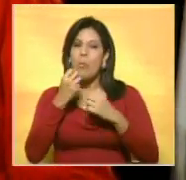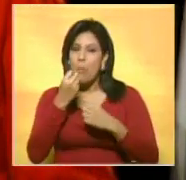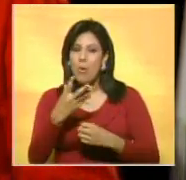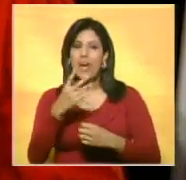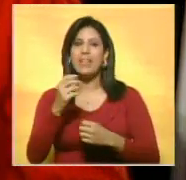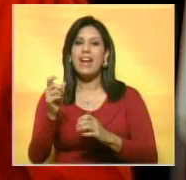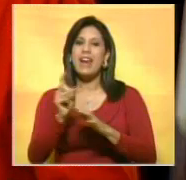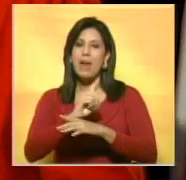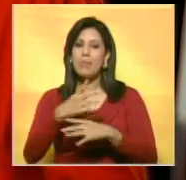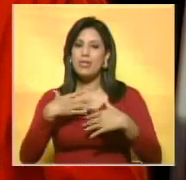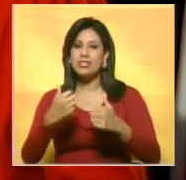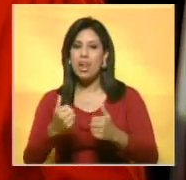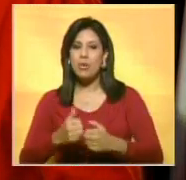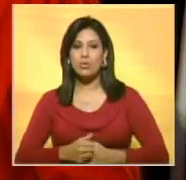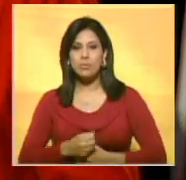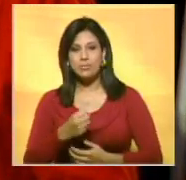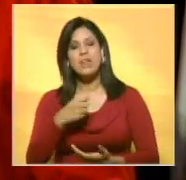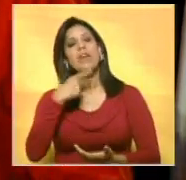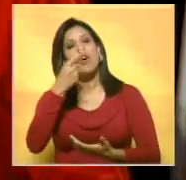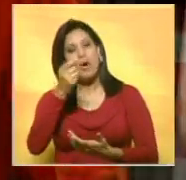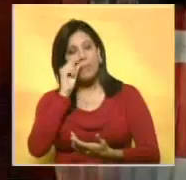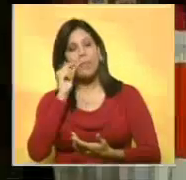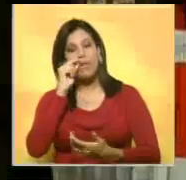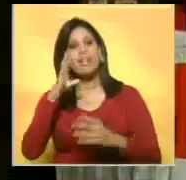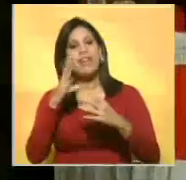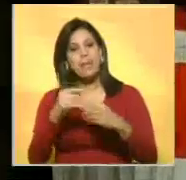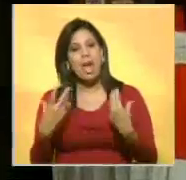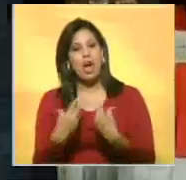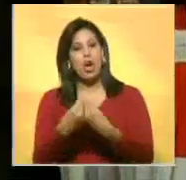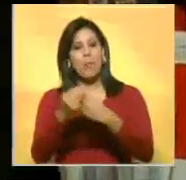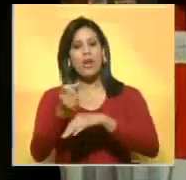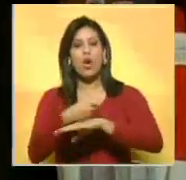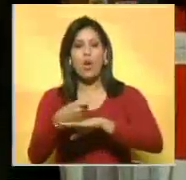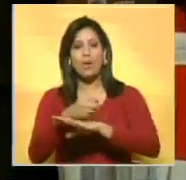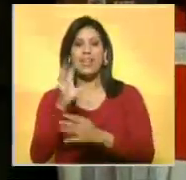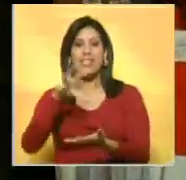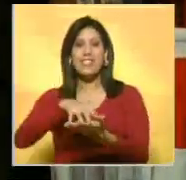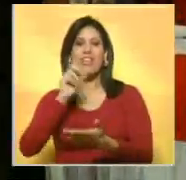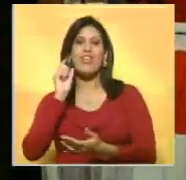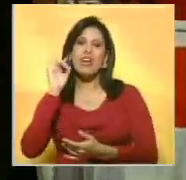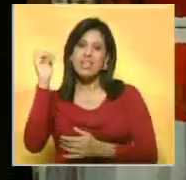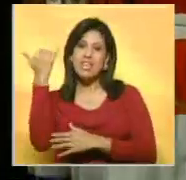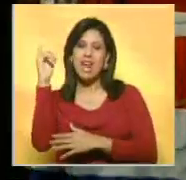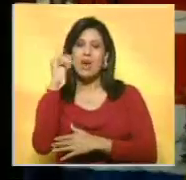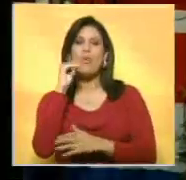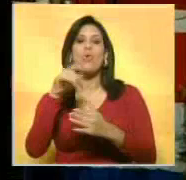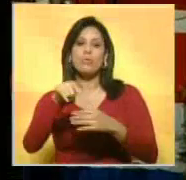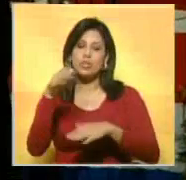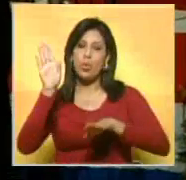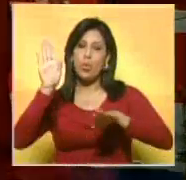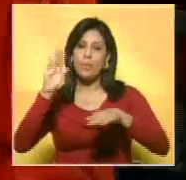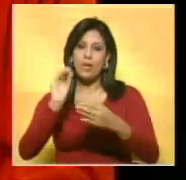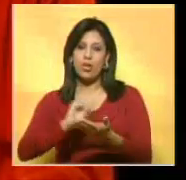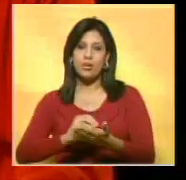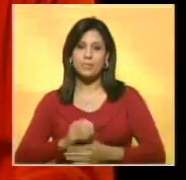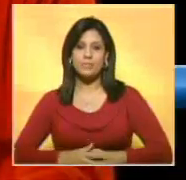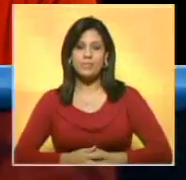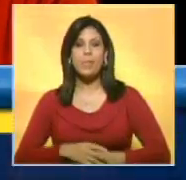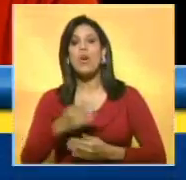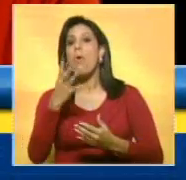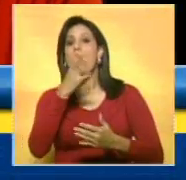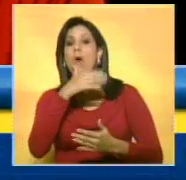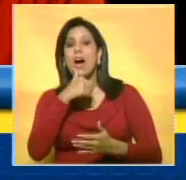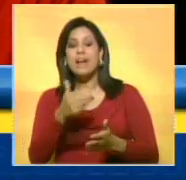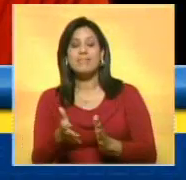efectiva recuperación. Nicolás Maduro también acompañó al gobernador del estado Yaracuy, Julio León Heredia, a su juramentación. No había